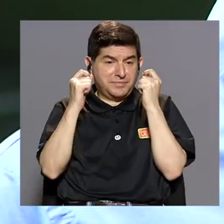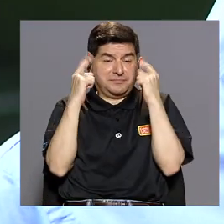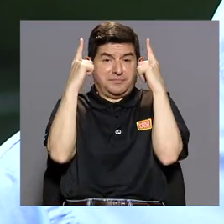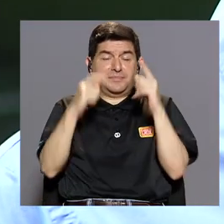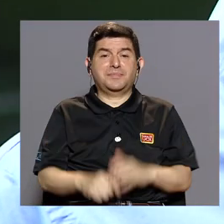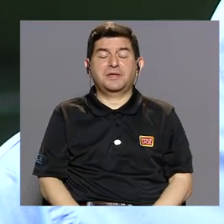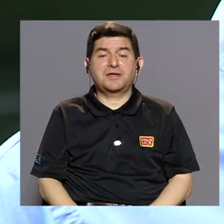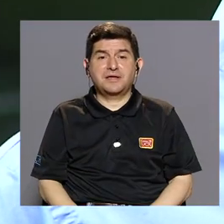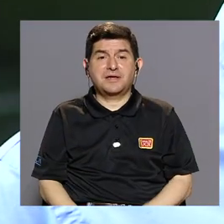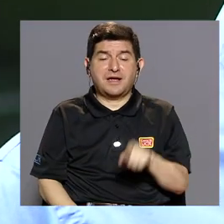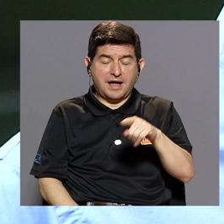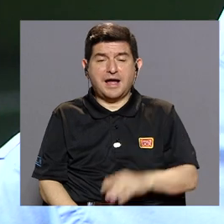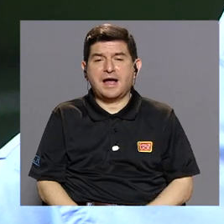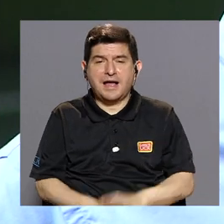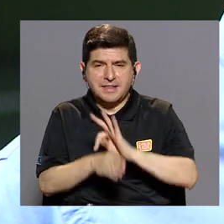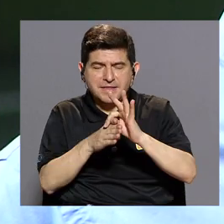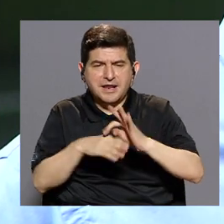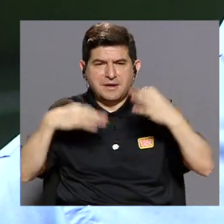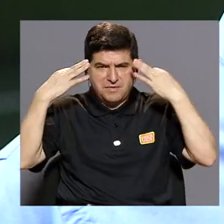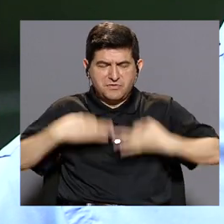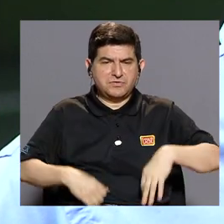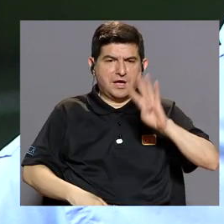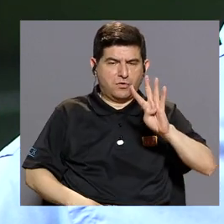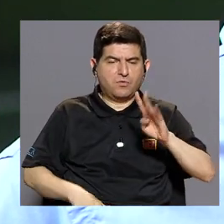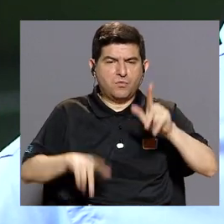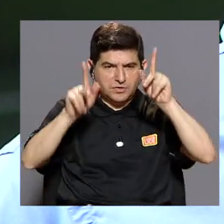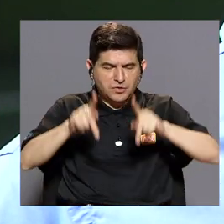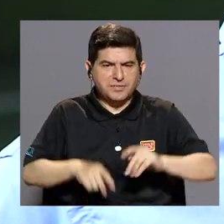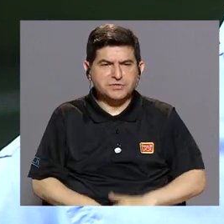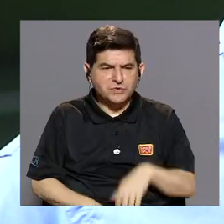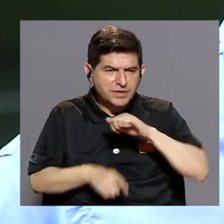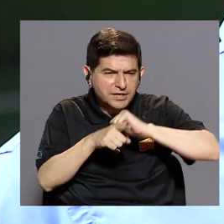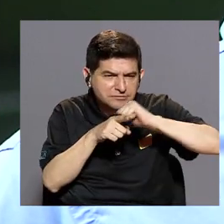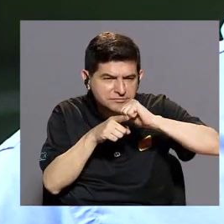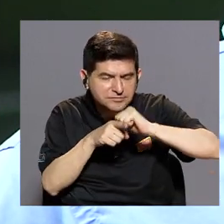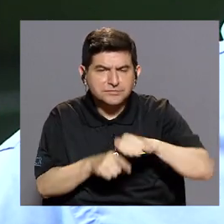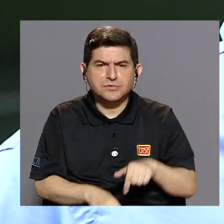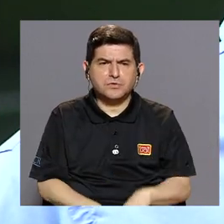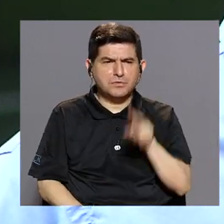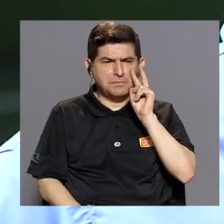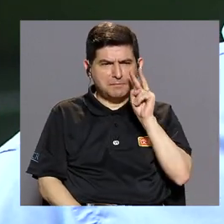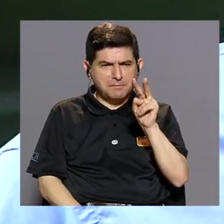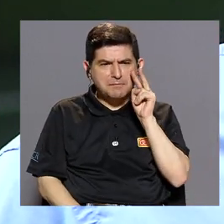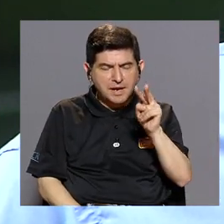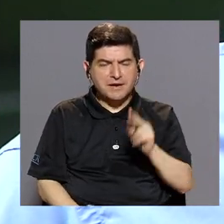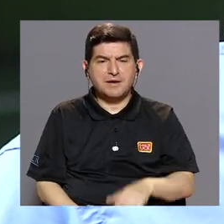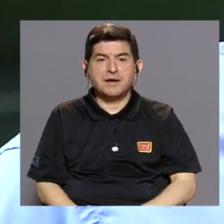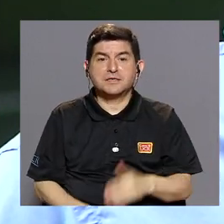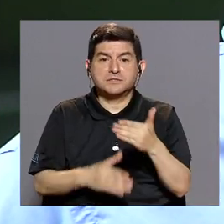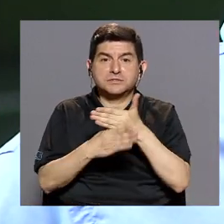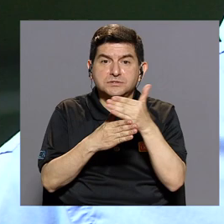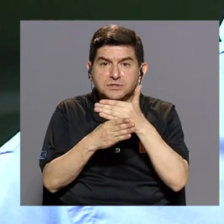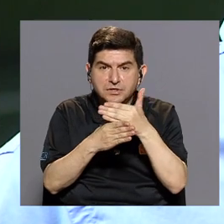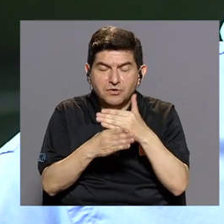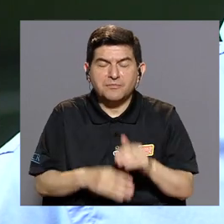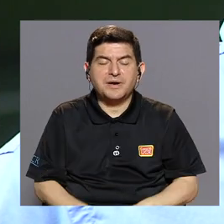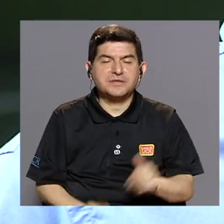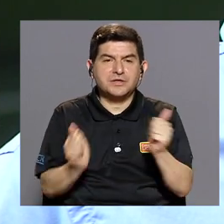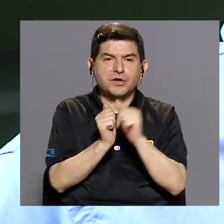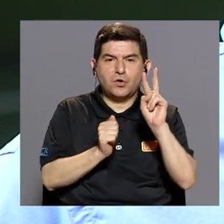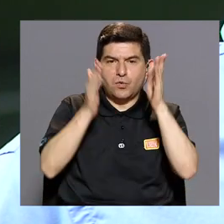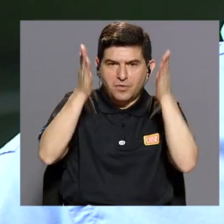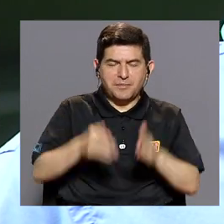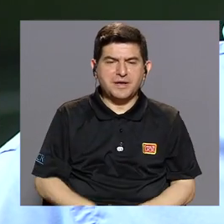impresionó cómo la fisioterapeuta estaba haciendo acondicionamiento claro. con cuatro de ellas uh-huh. y que usted las veía, y ahora le comentaba a los compañeros,